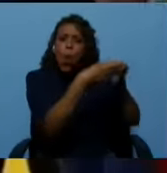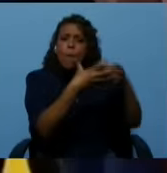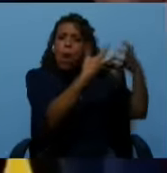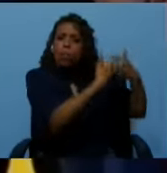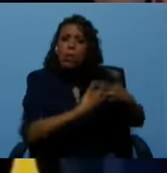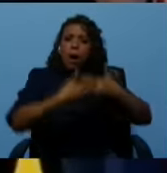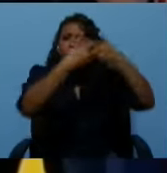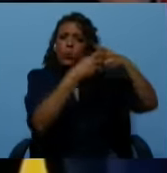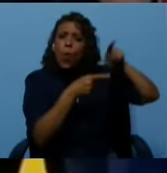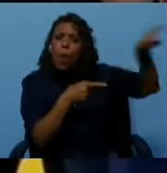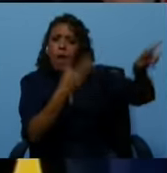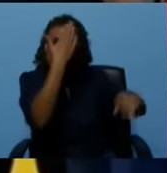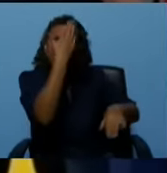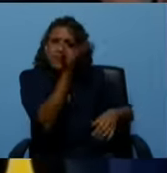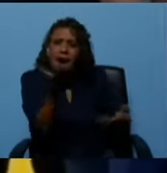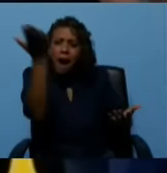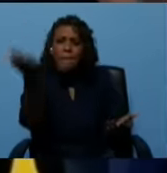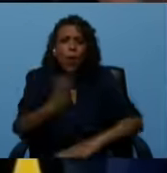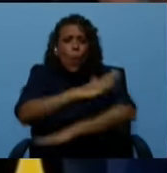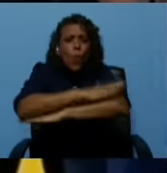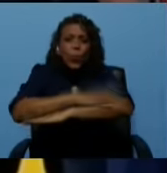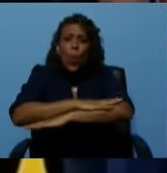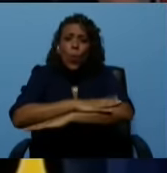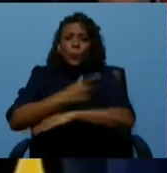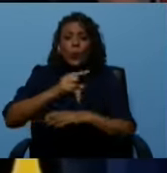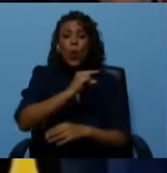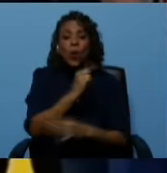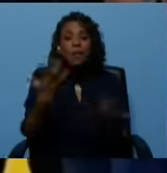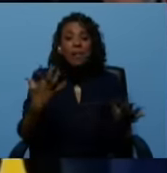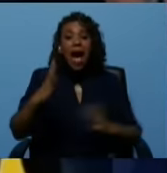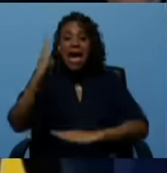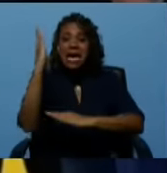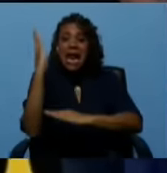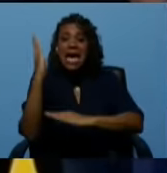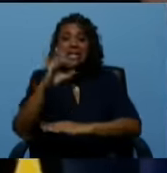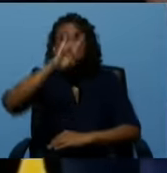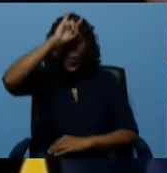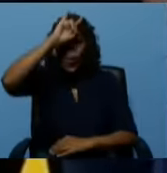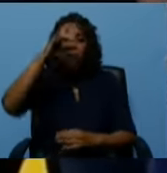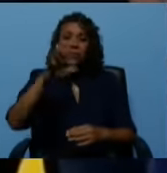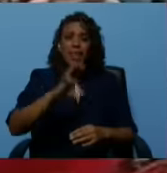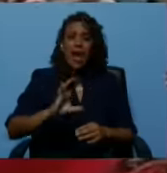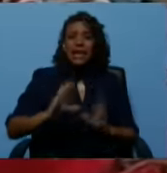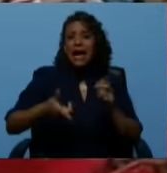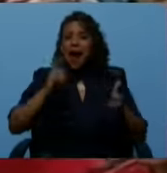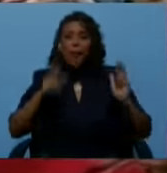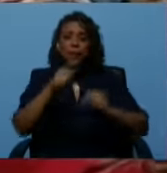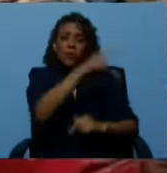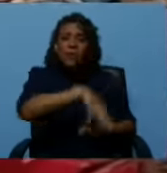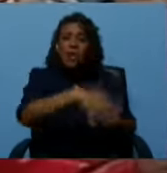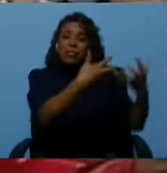gringos, con la iglesia satánica de California y de Detroit.